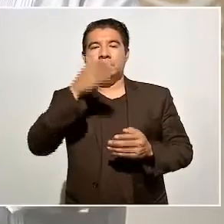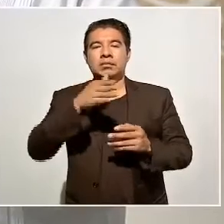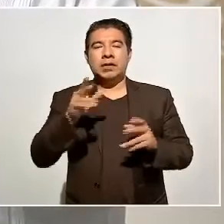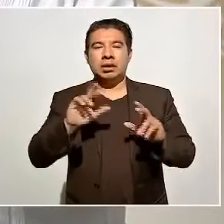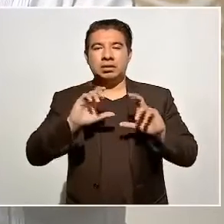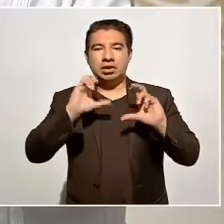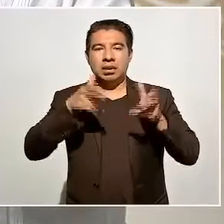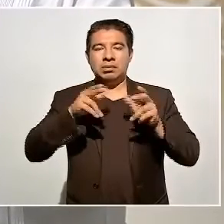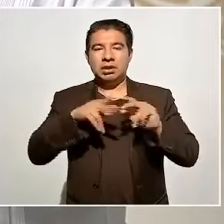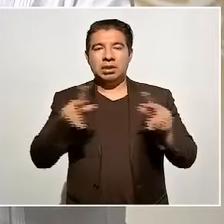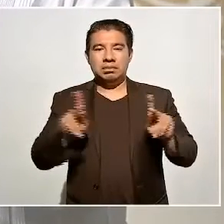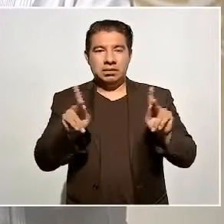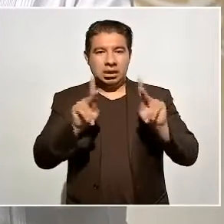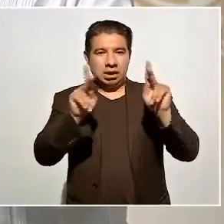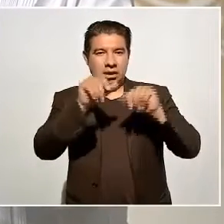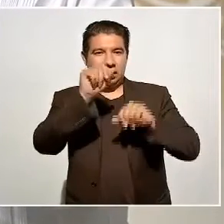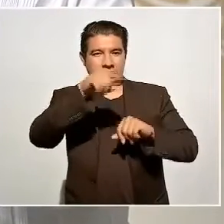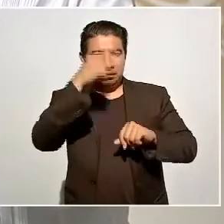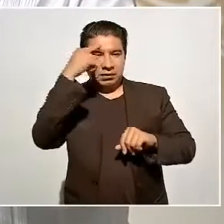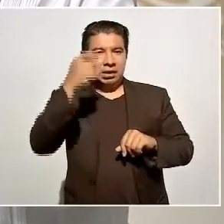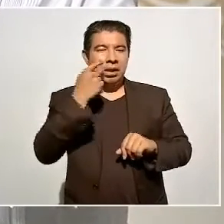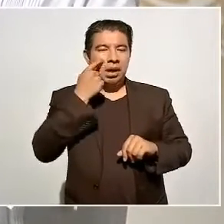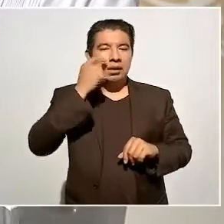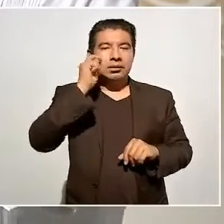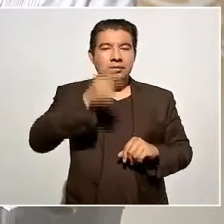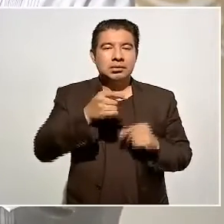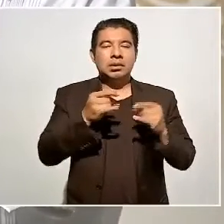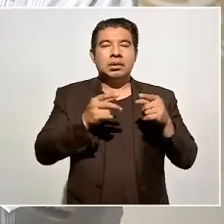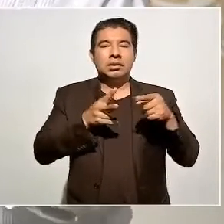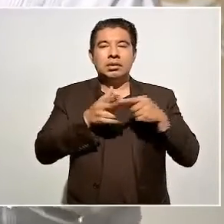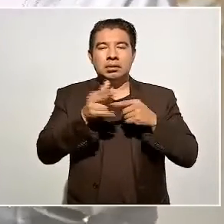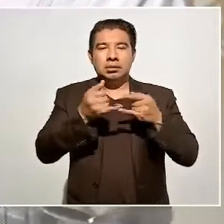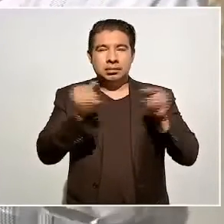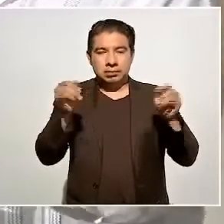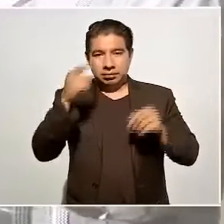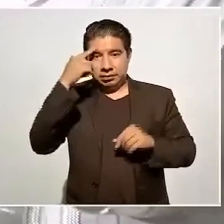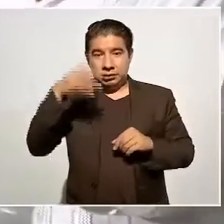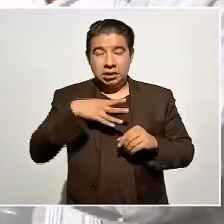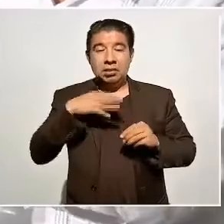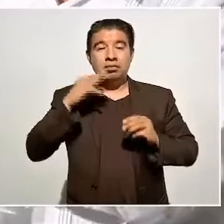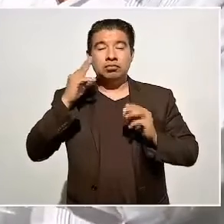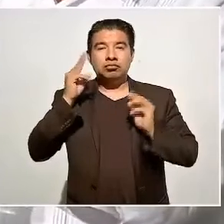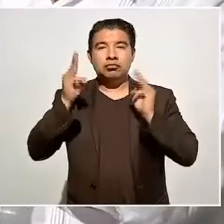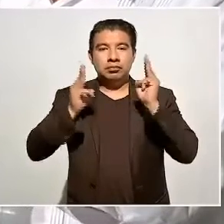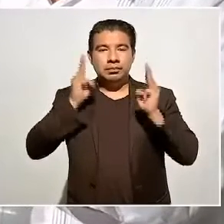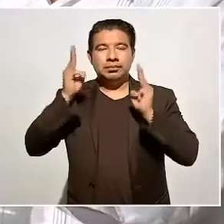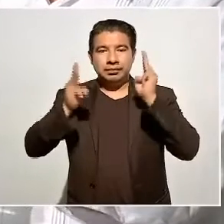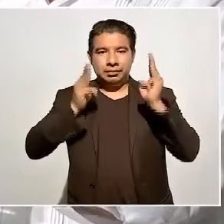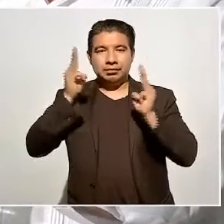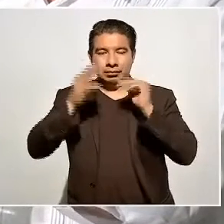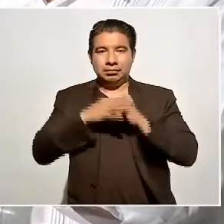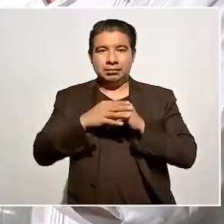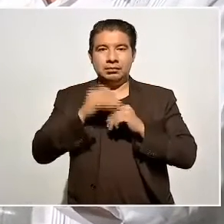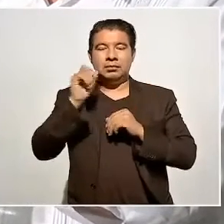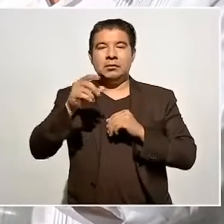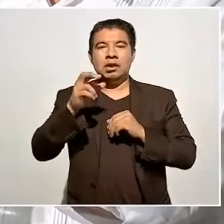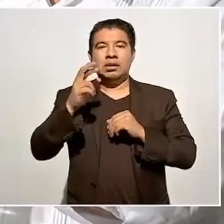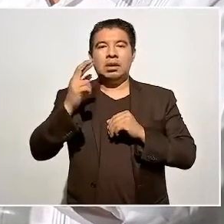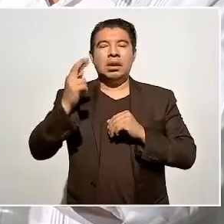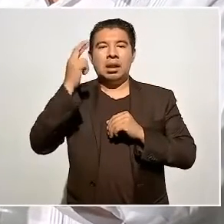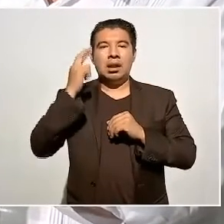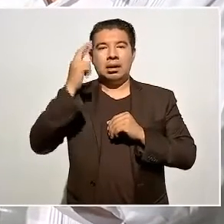Palenque porque vamos a inaugurar el Museo de la Reina